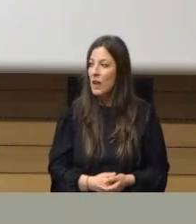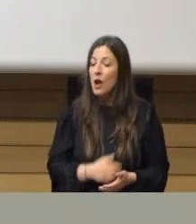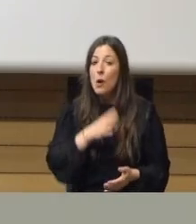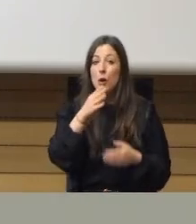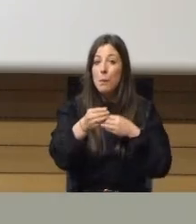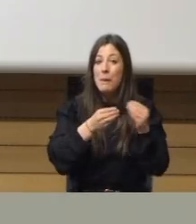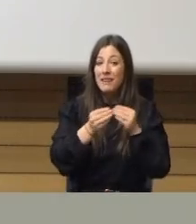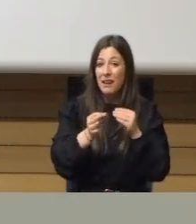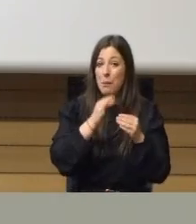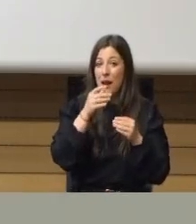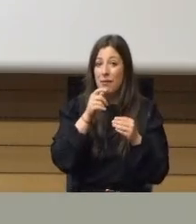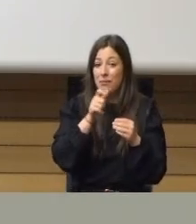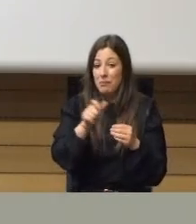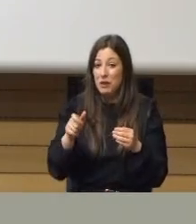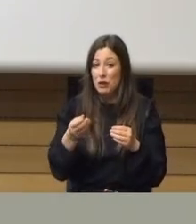para no consumidores.